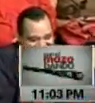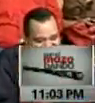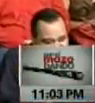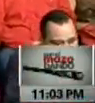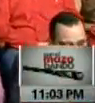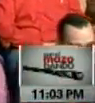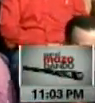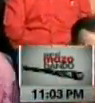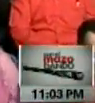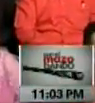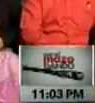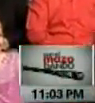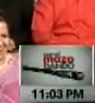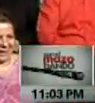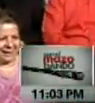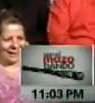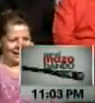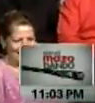bueno